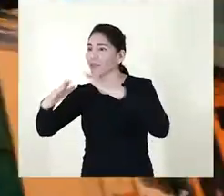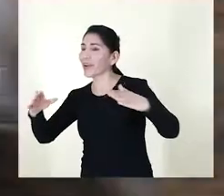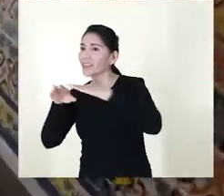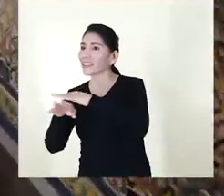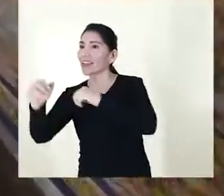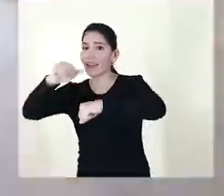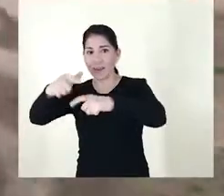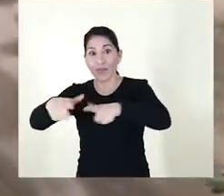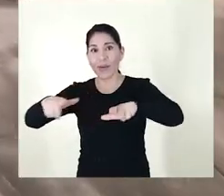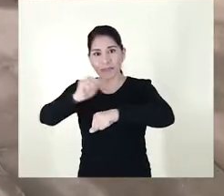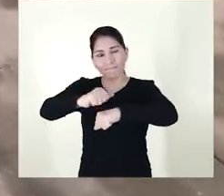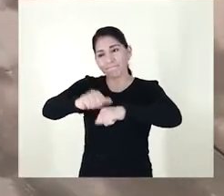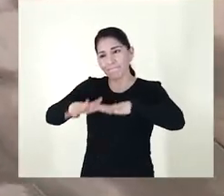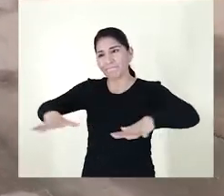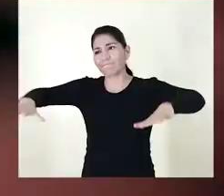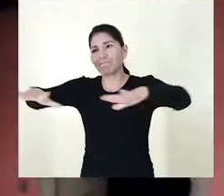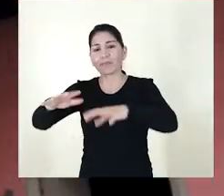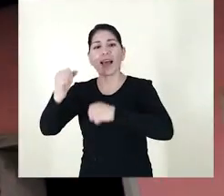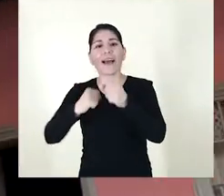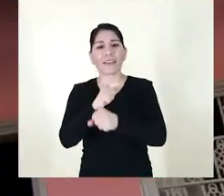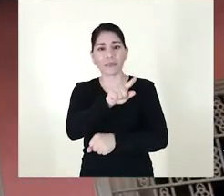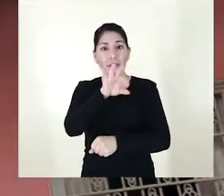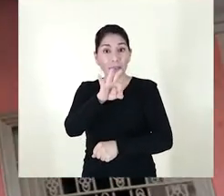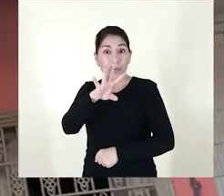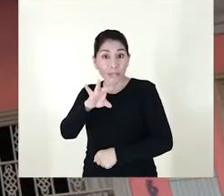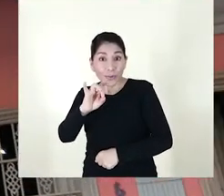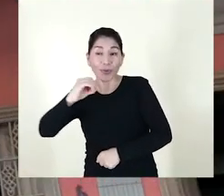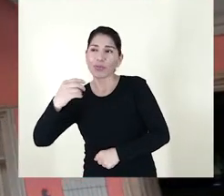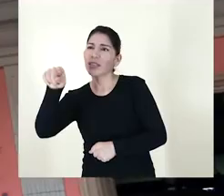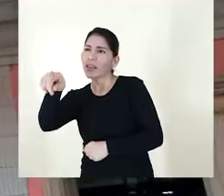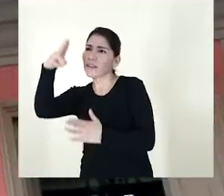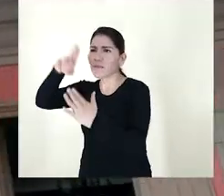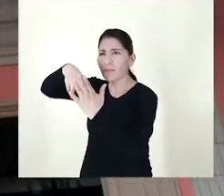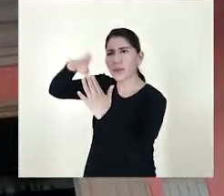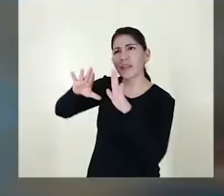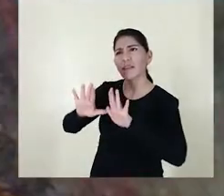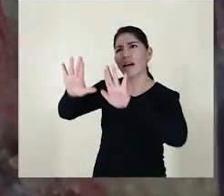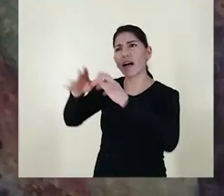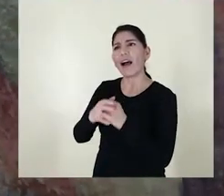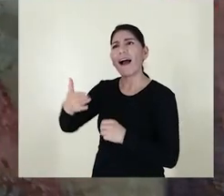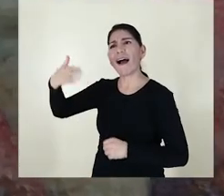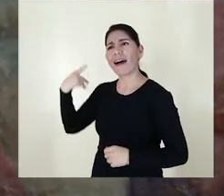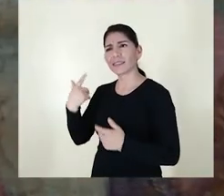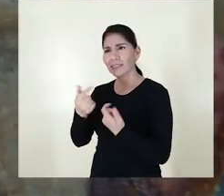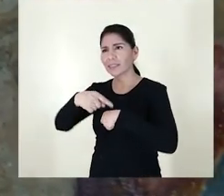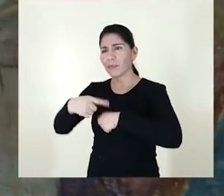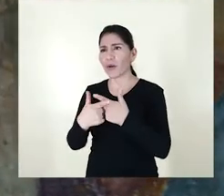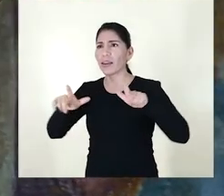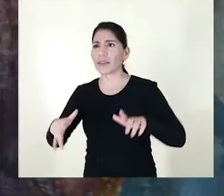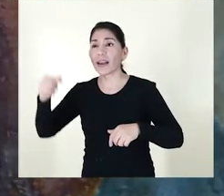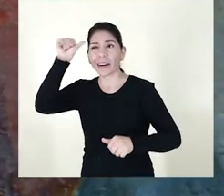típico San Juan nos lleva a un patio empedrado. De la puesta en valor de los 80 podemos ver los restos de una pintura mural de la época